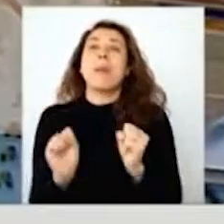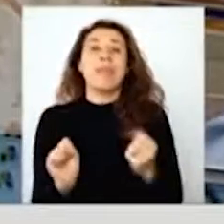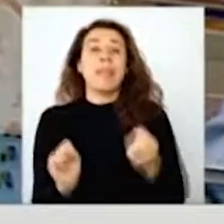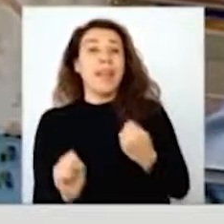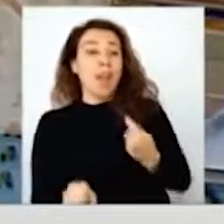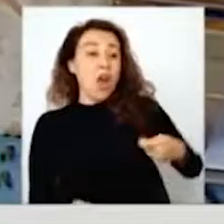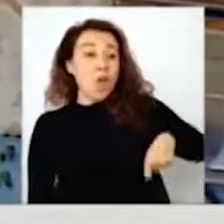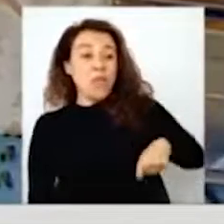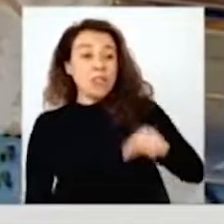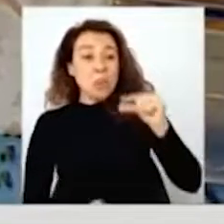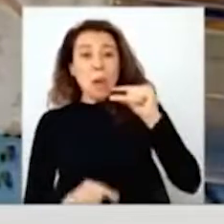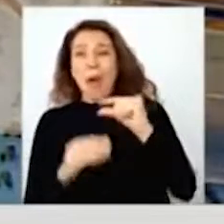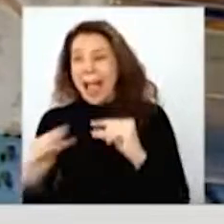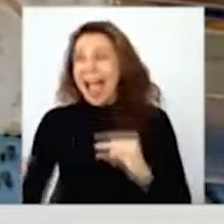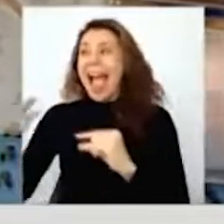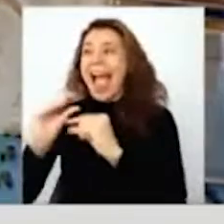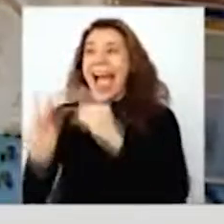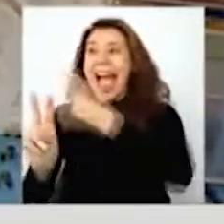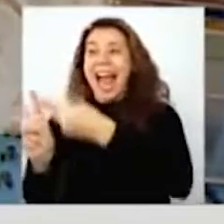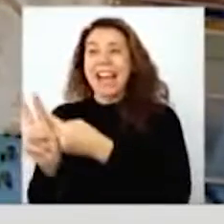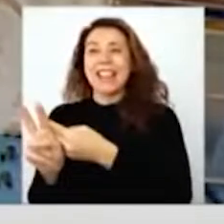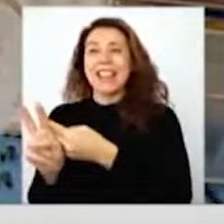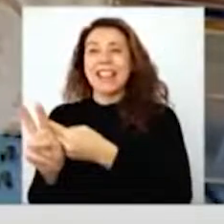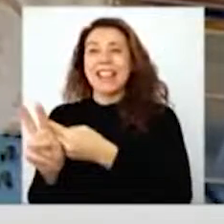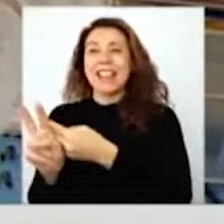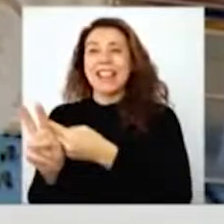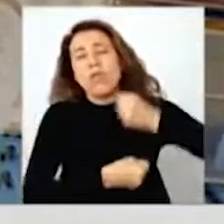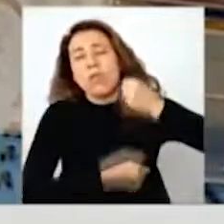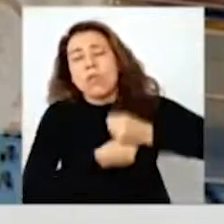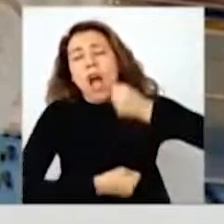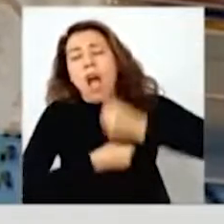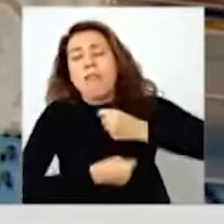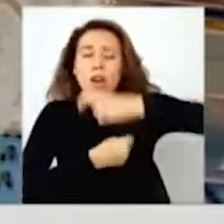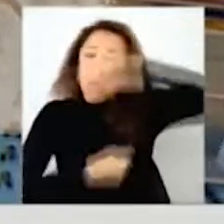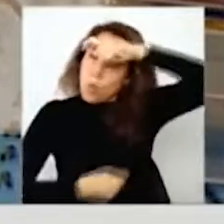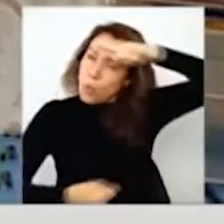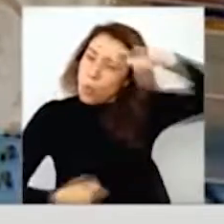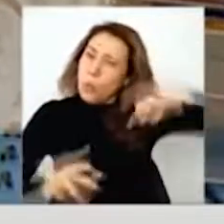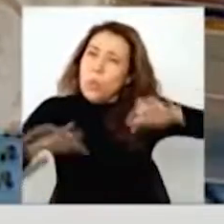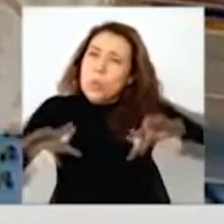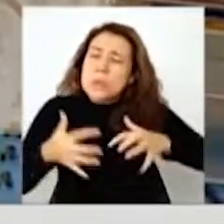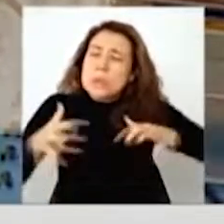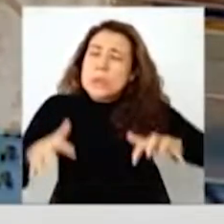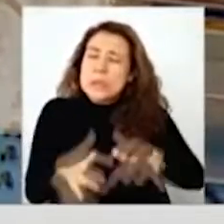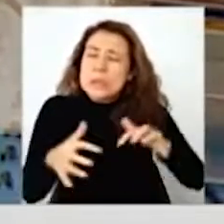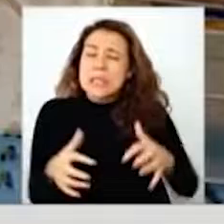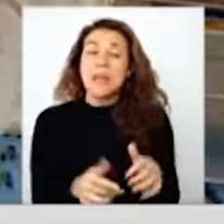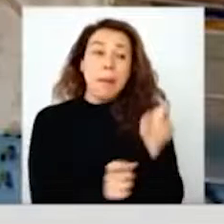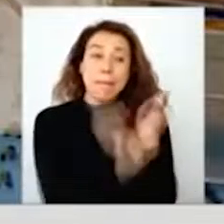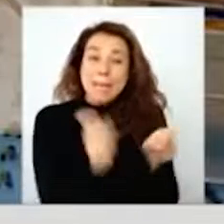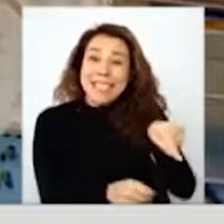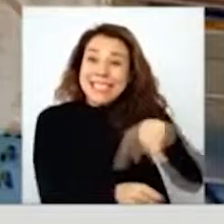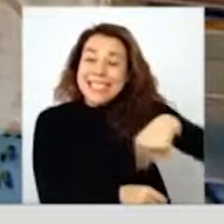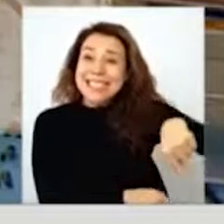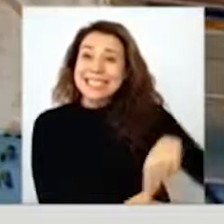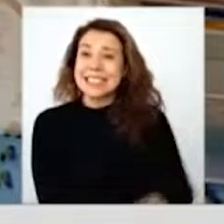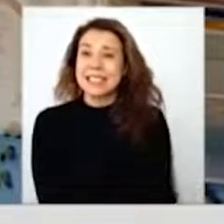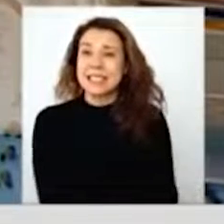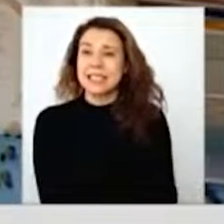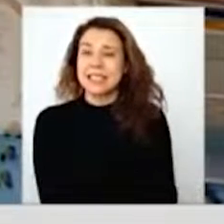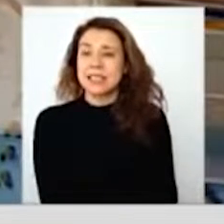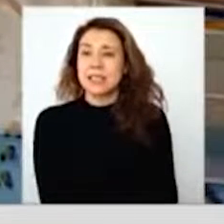después de años de trabajo de años de esfuerzo estas mismas personas en buena fe